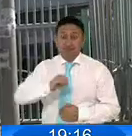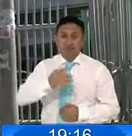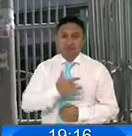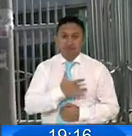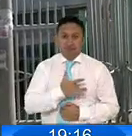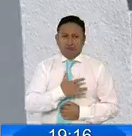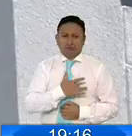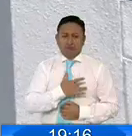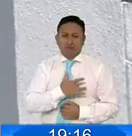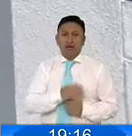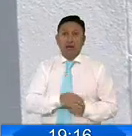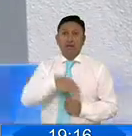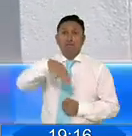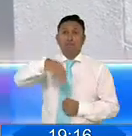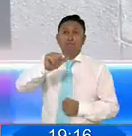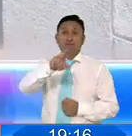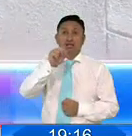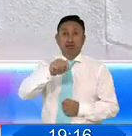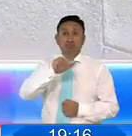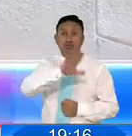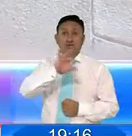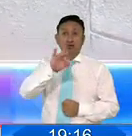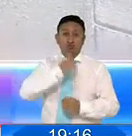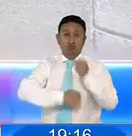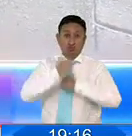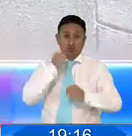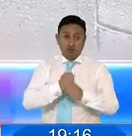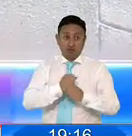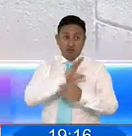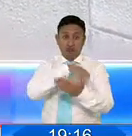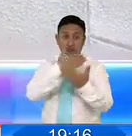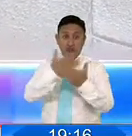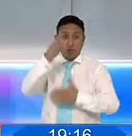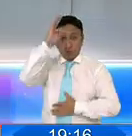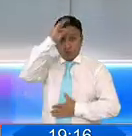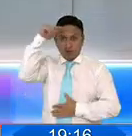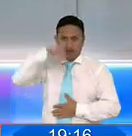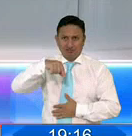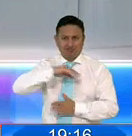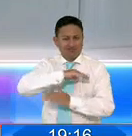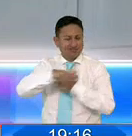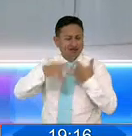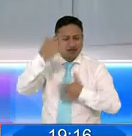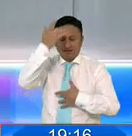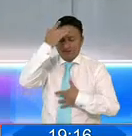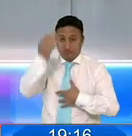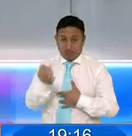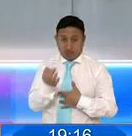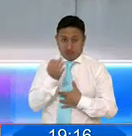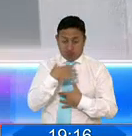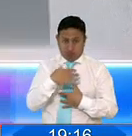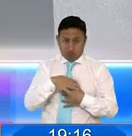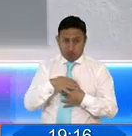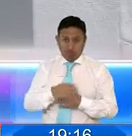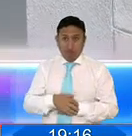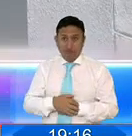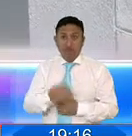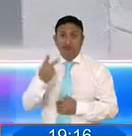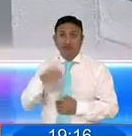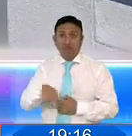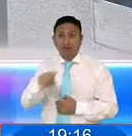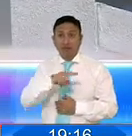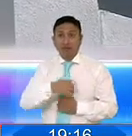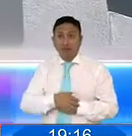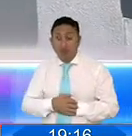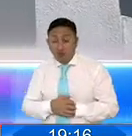a lo lejos Miriam Rojas, de 58 años, quien llegó a esta casa de salud con todos los síntomas de COVID-19, también